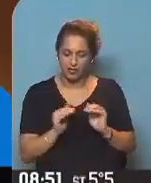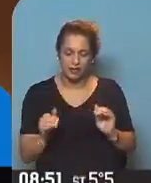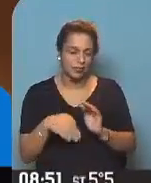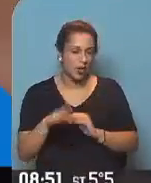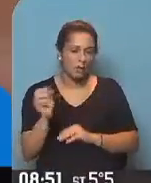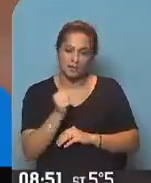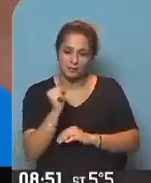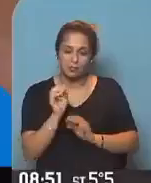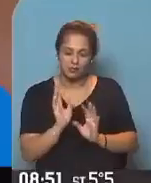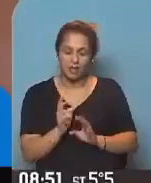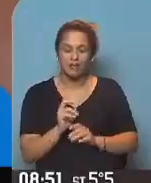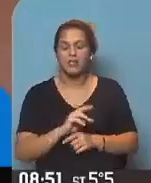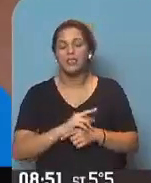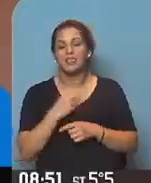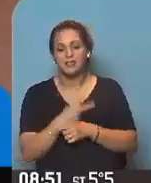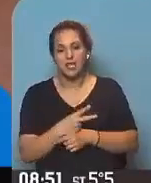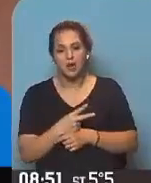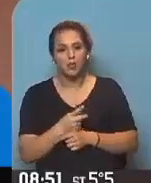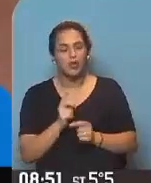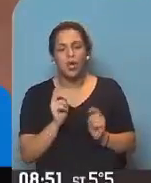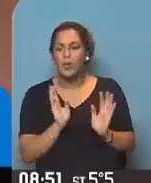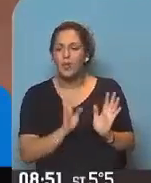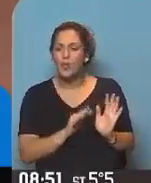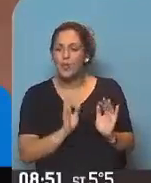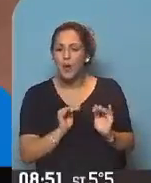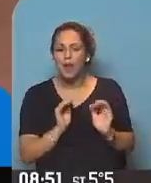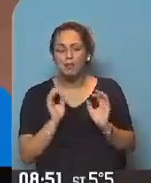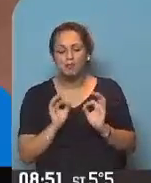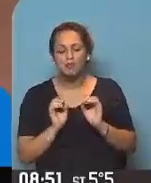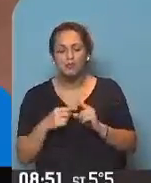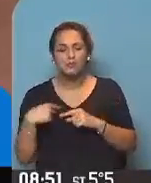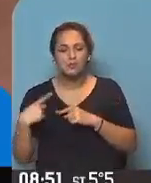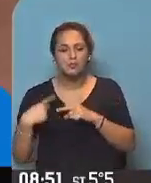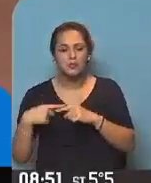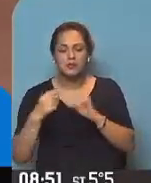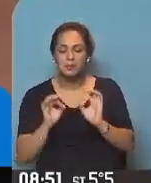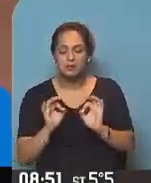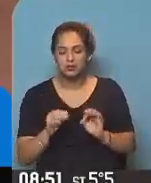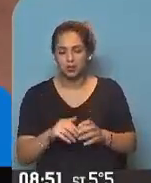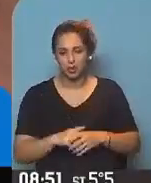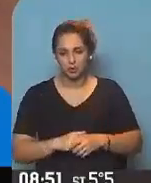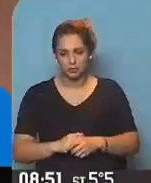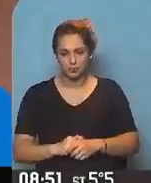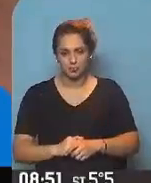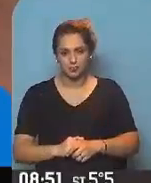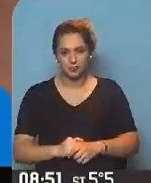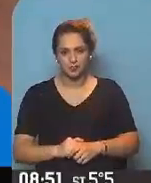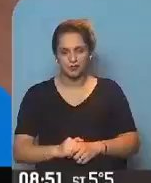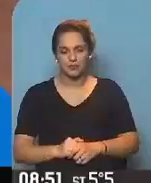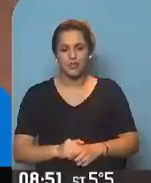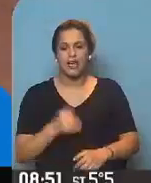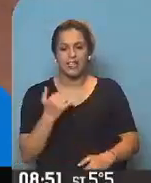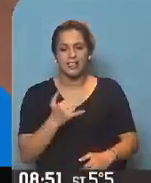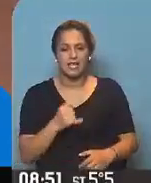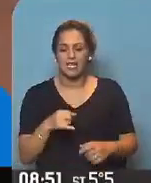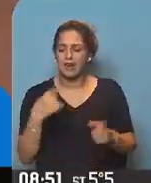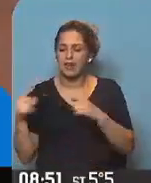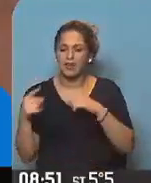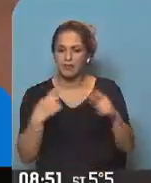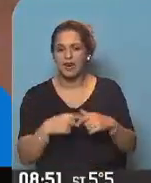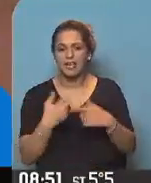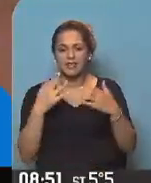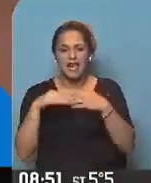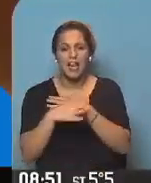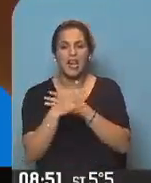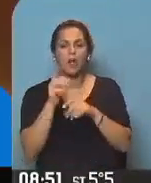importante segundo mantiene sus cualidades sus cualidades de federalismo de de una diversidad del lenguaje